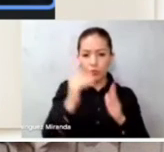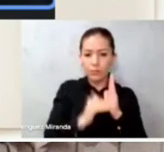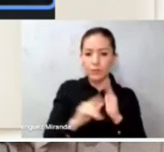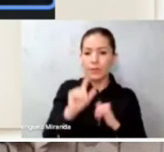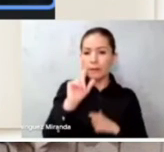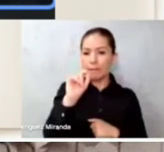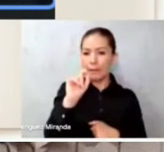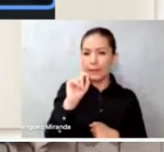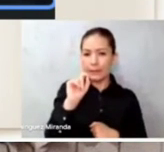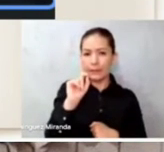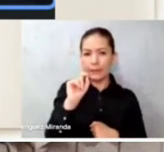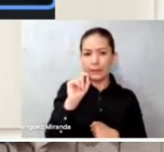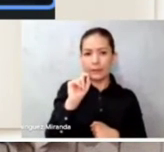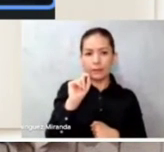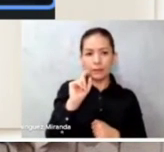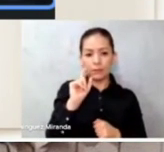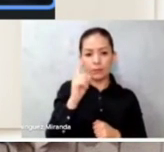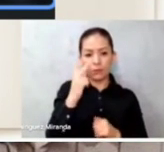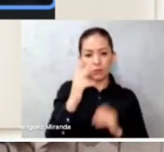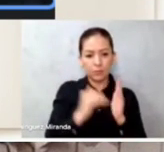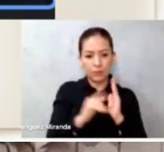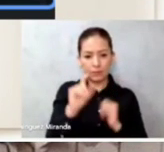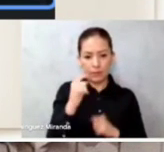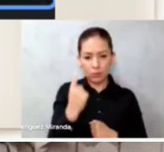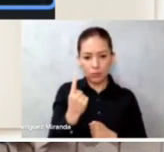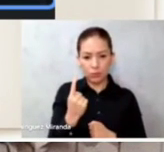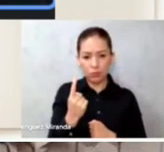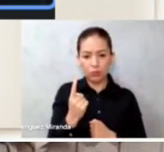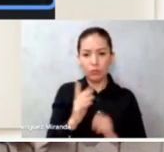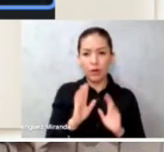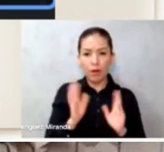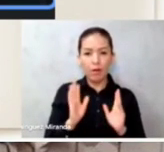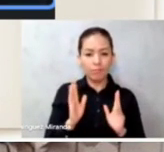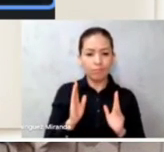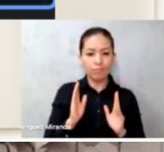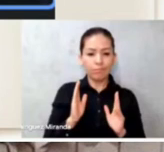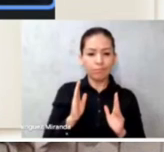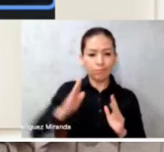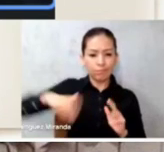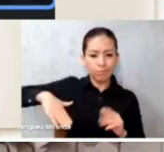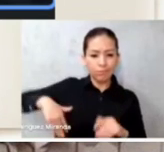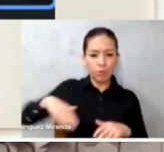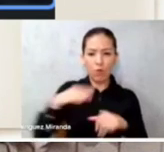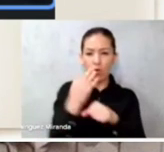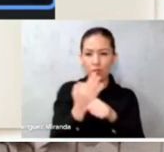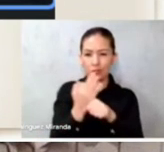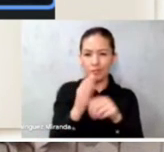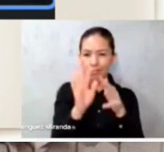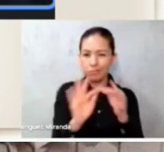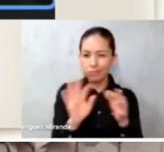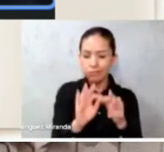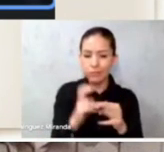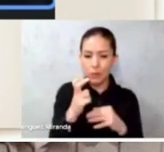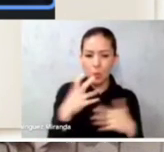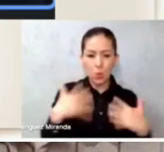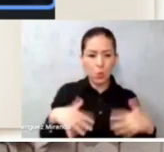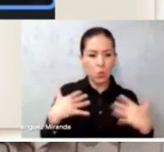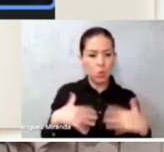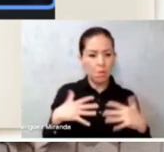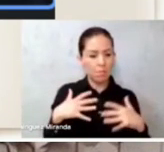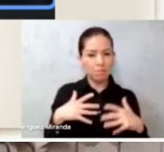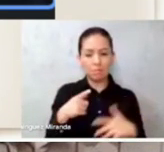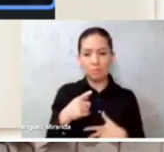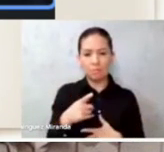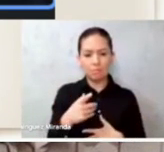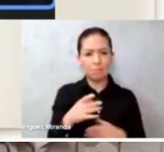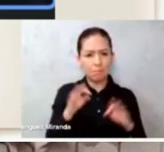2020-2021. Como se ha señalado, ha sido el proceso electoral más grande jamás organizado